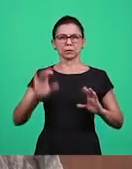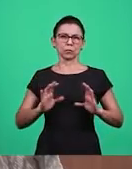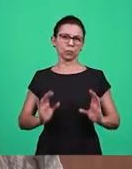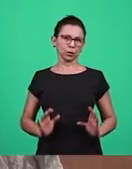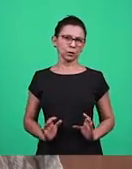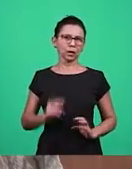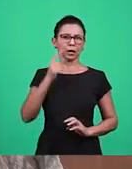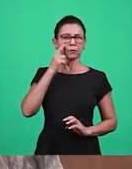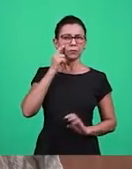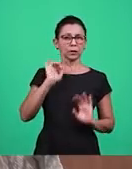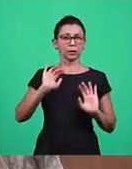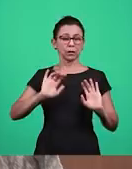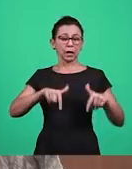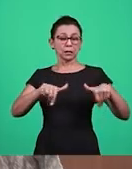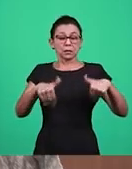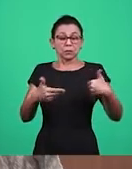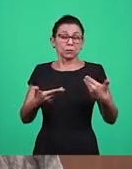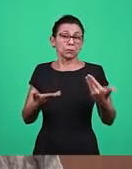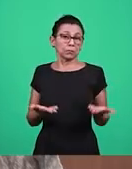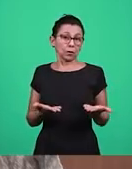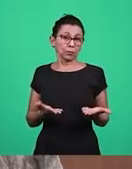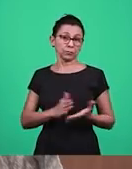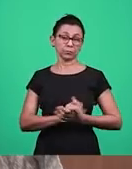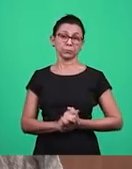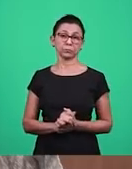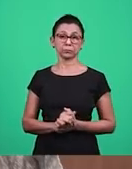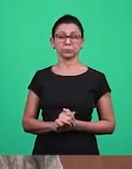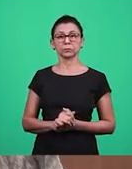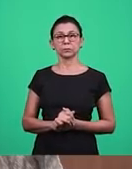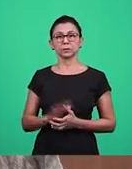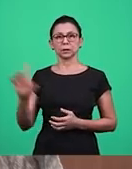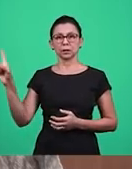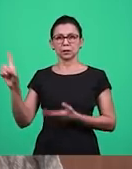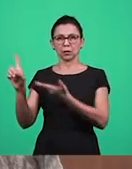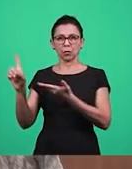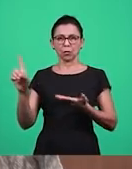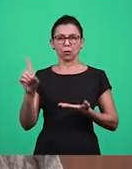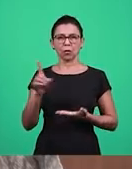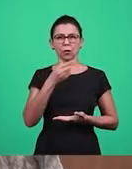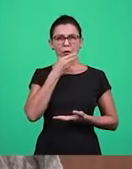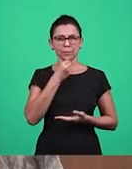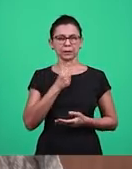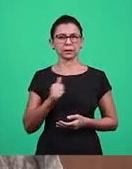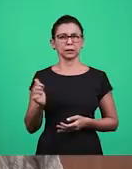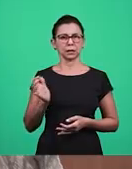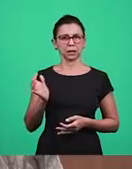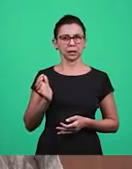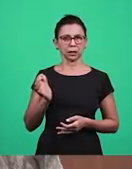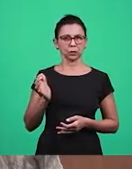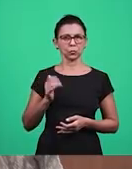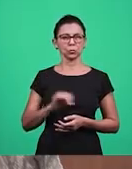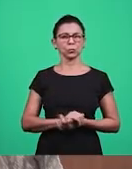sobre la actitud que debe tomar. Y entonces le dice, había un hombre muy rico que tenía muchas ovejas, muchas